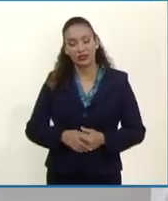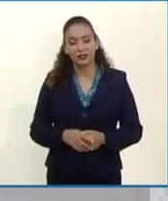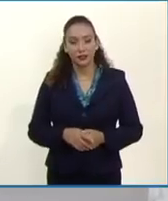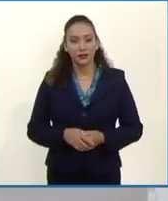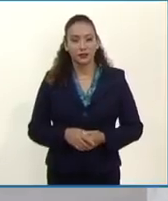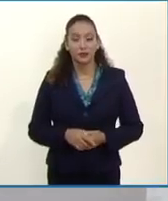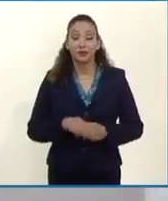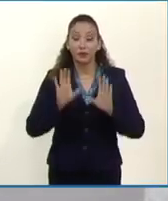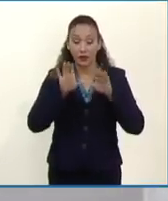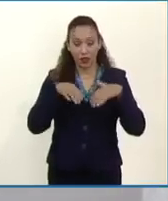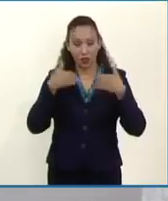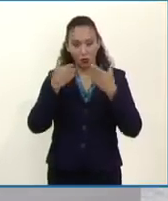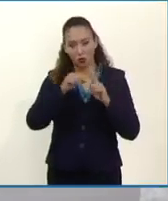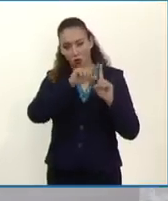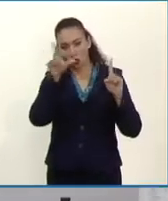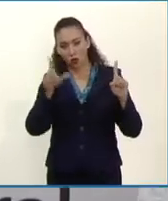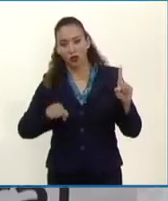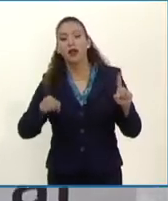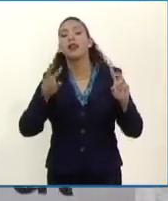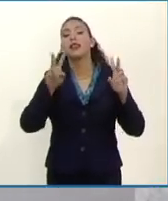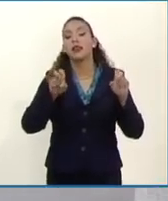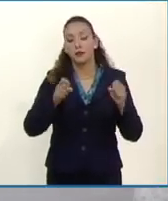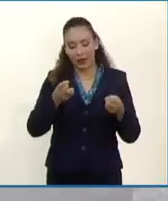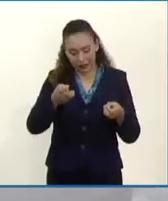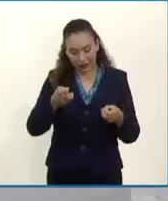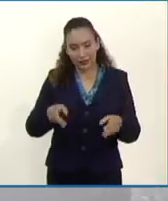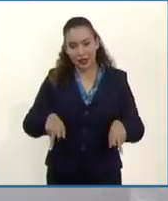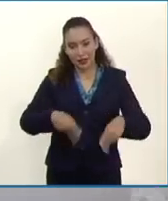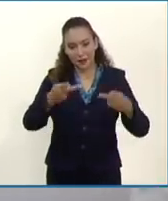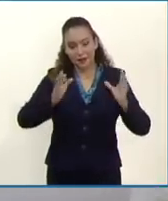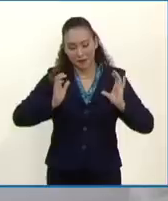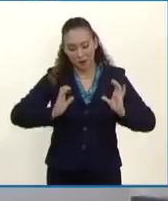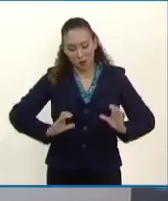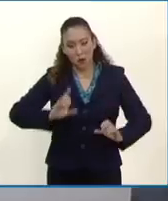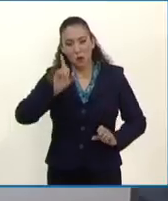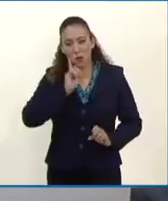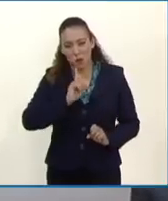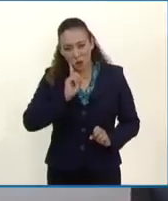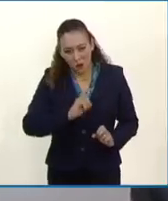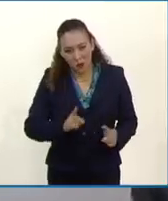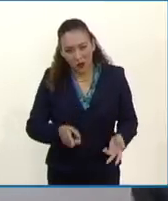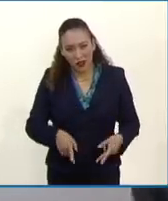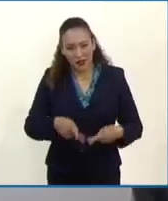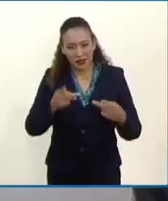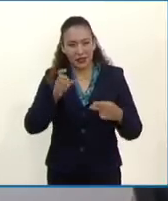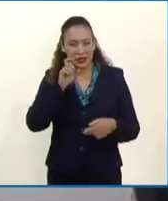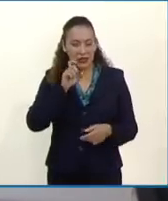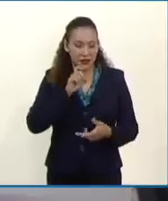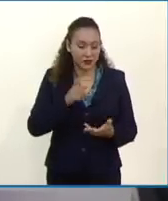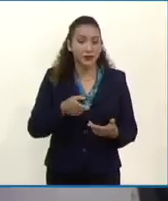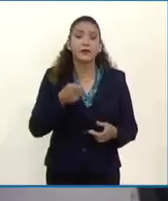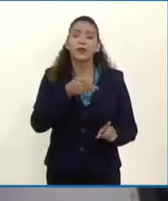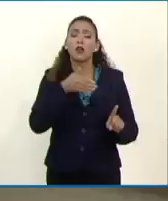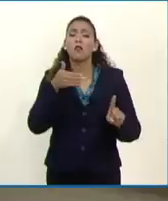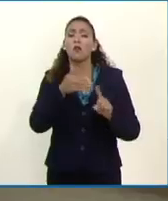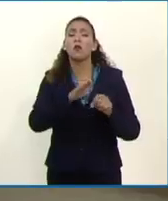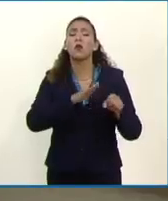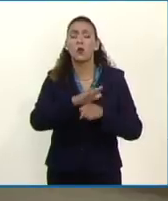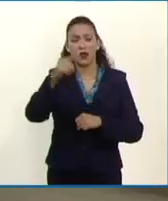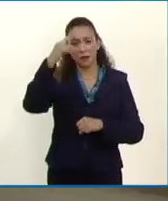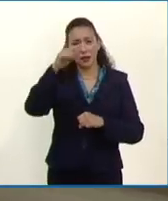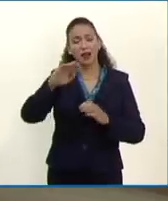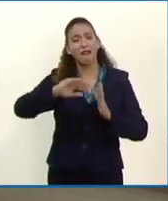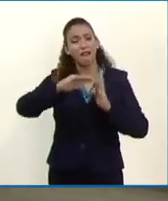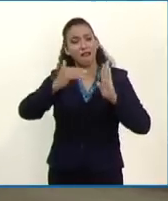Congreso Nacional sobre Trata de Personas, Contextos Desiguales y Crisis Transnacional, hacia un enfoque estructural para